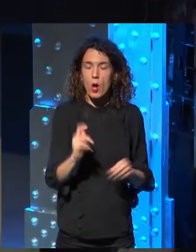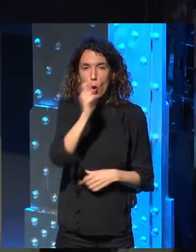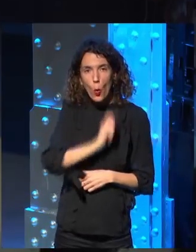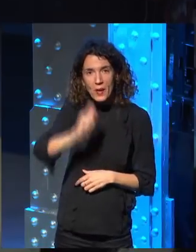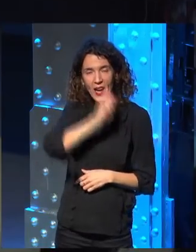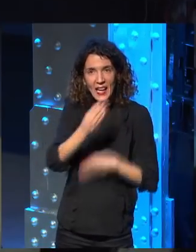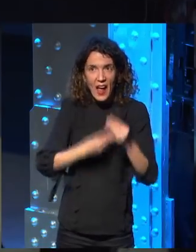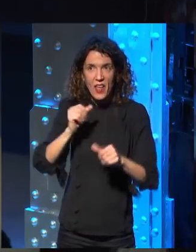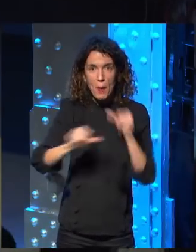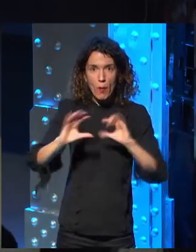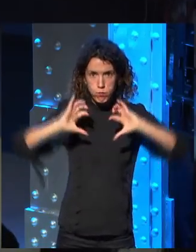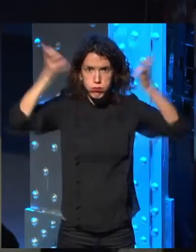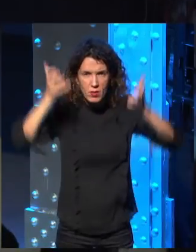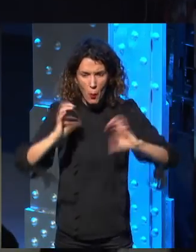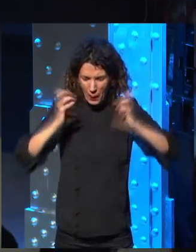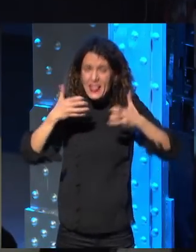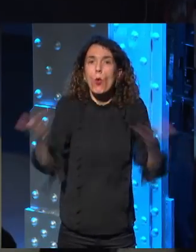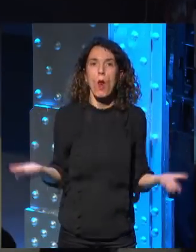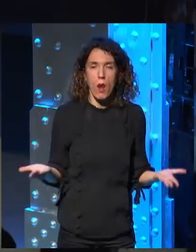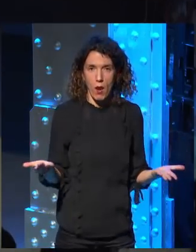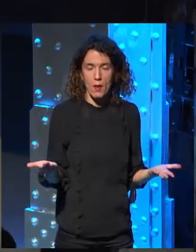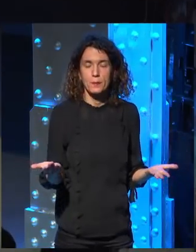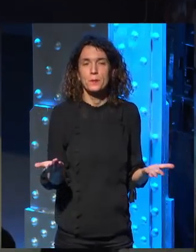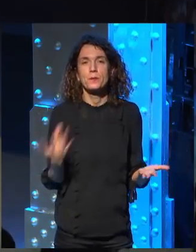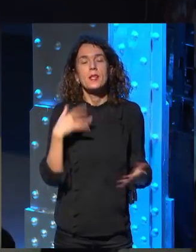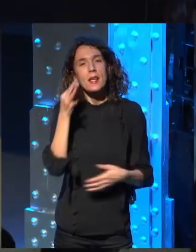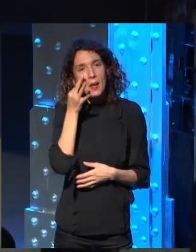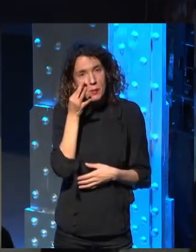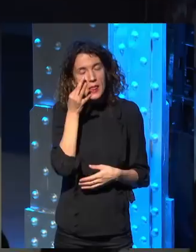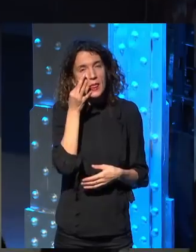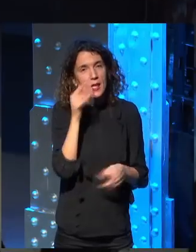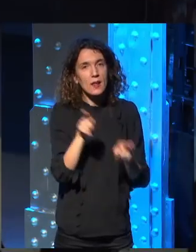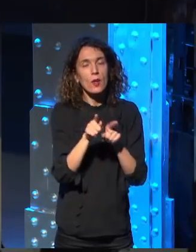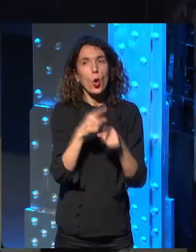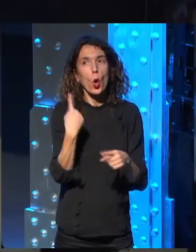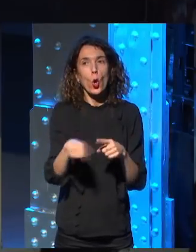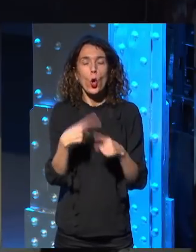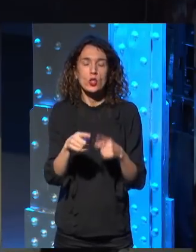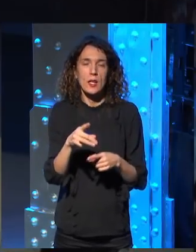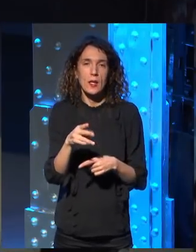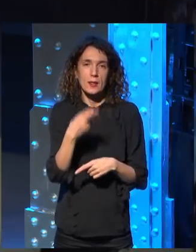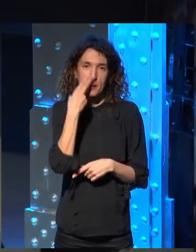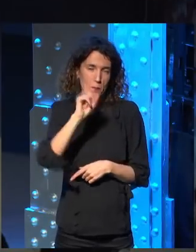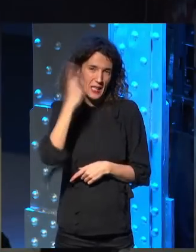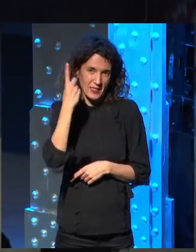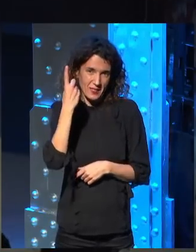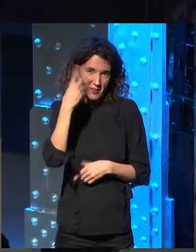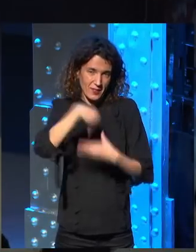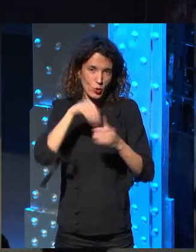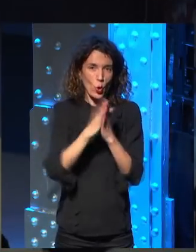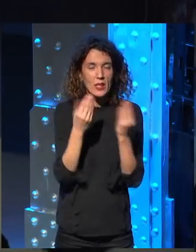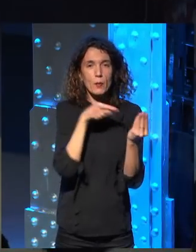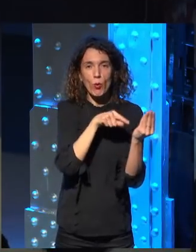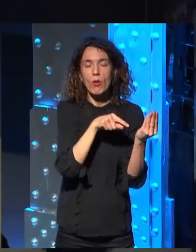haces? Libera a la bestia. O sea, qué bestia, ¿no? Realmente de las cosas más interesantes del